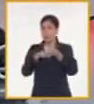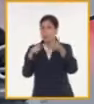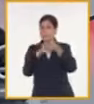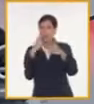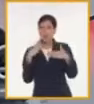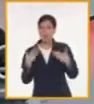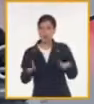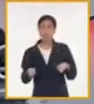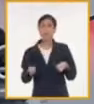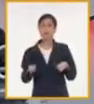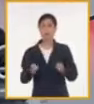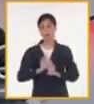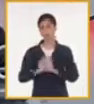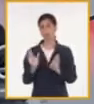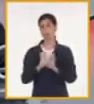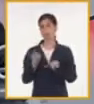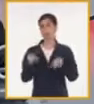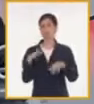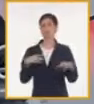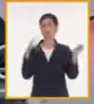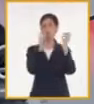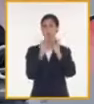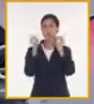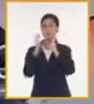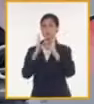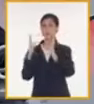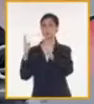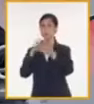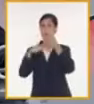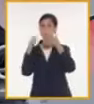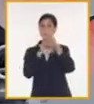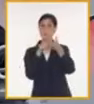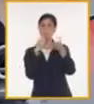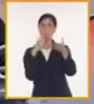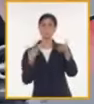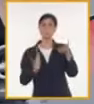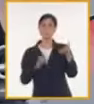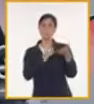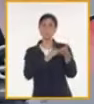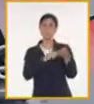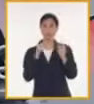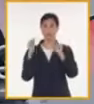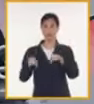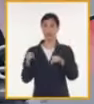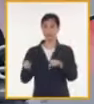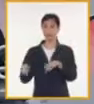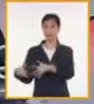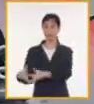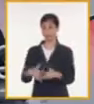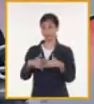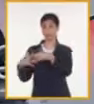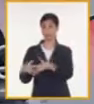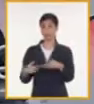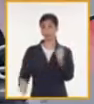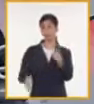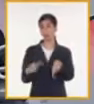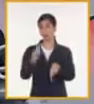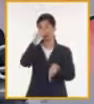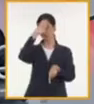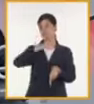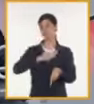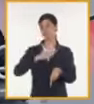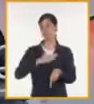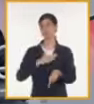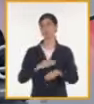elementos que demuestran la organización de actos terroristas desde territorio de los Estados Unidos contra nuestro